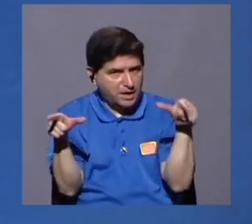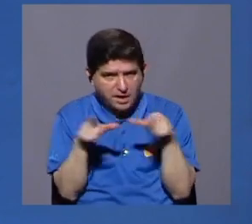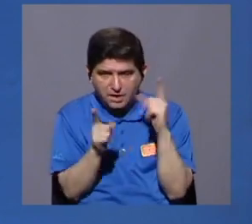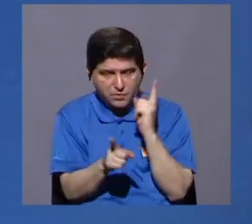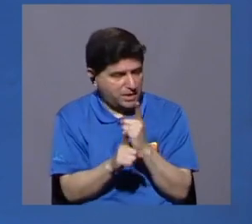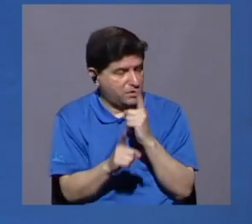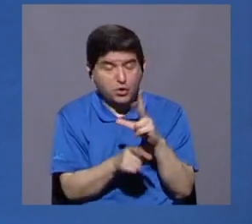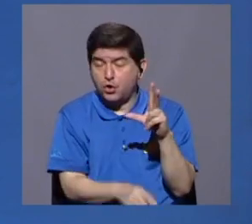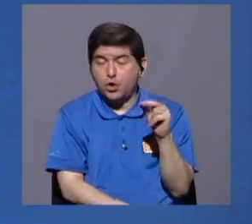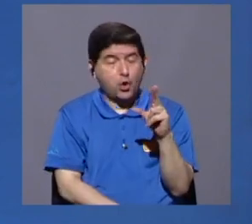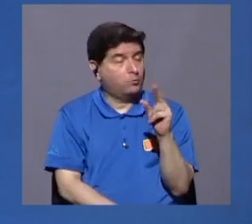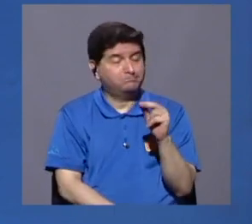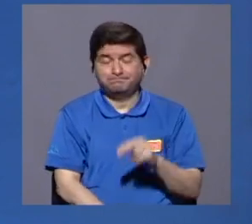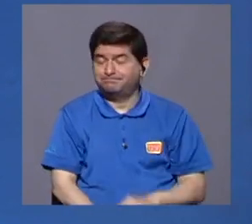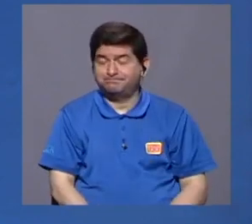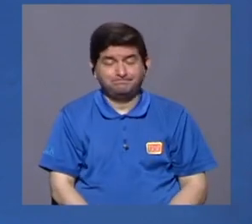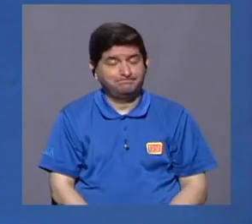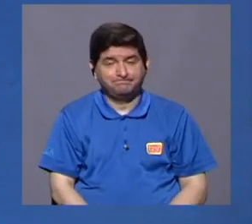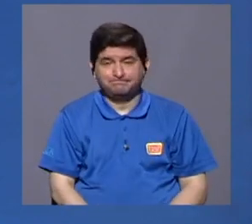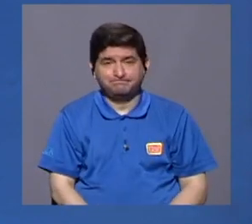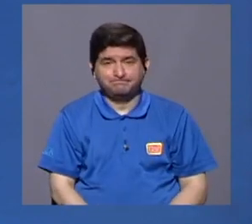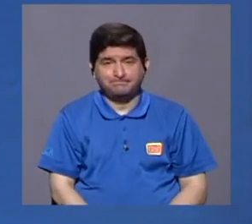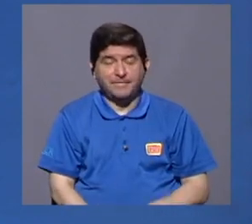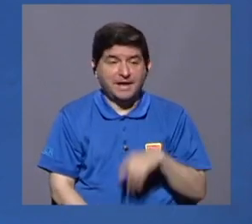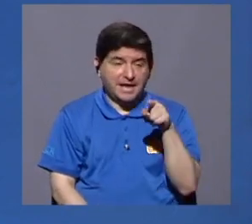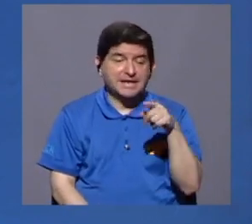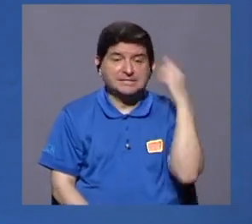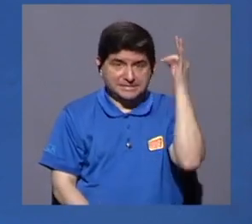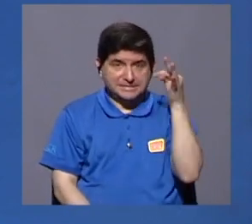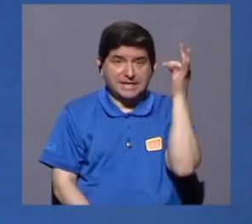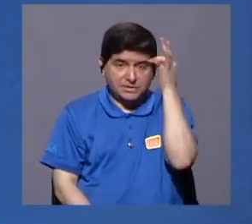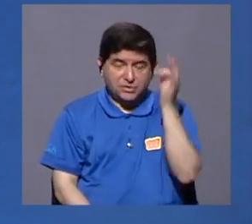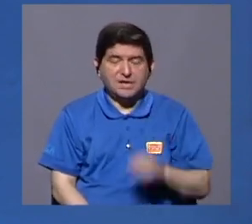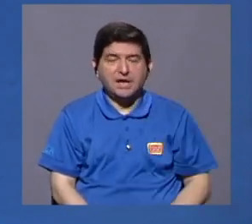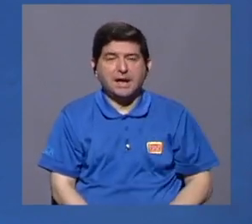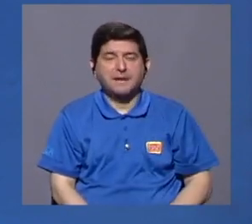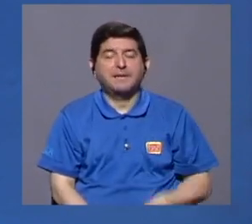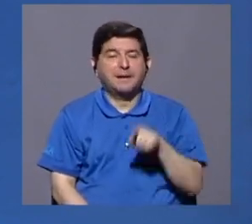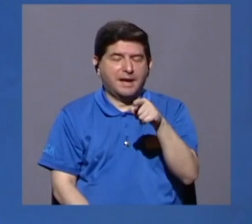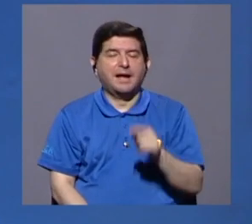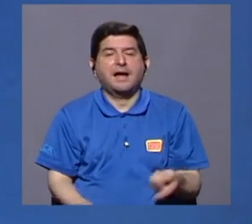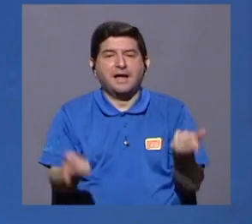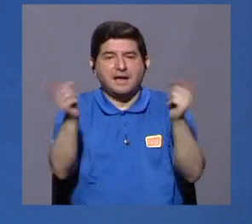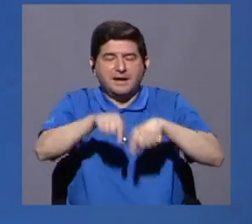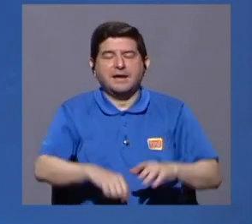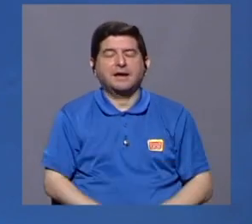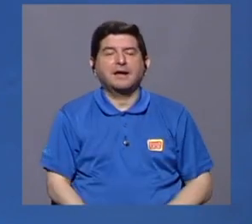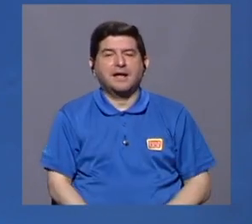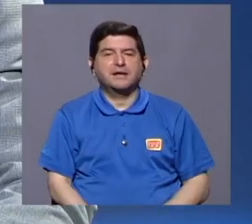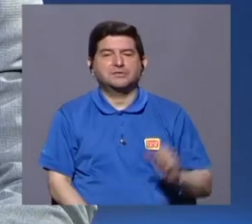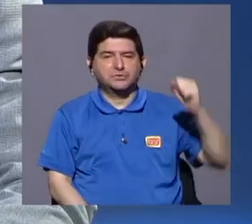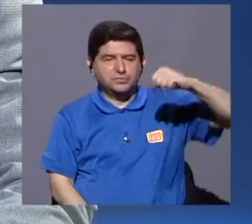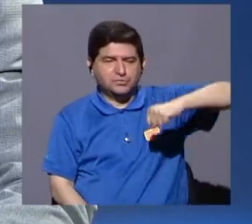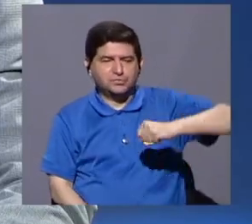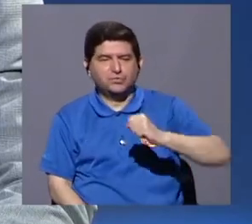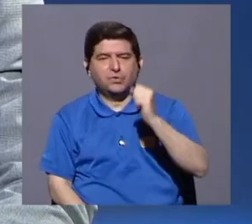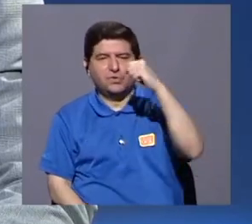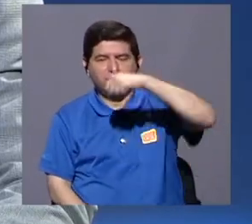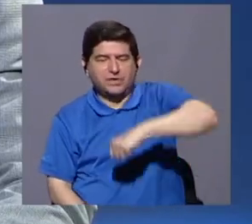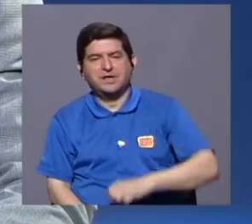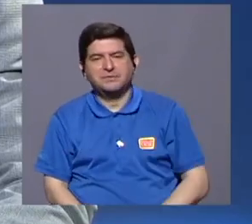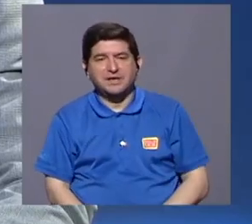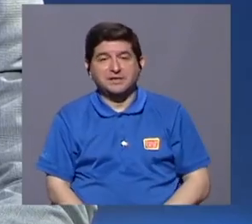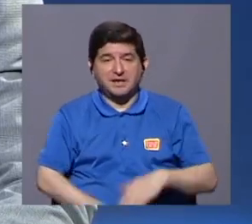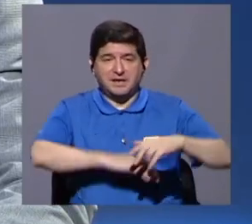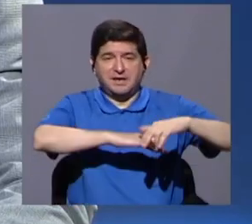llega ahí entonces encontramos esta es una teoría para las ballenas encalladas que hemos visto en las noticias y demás